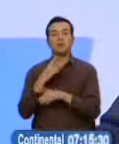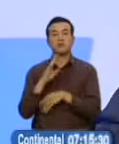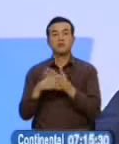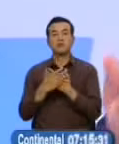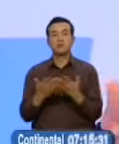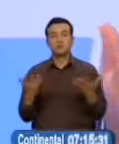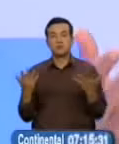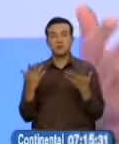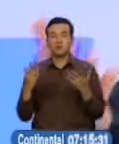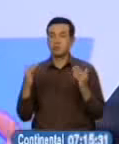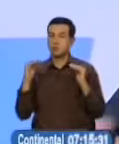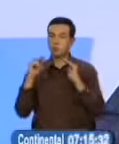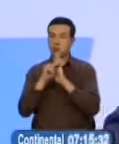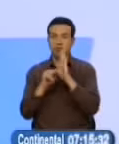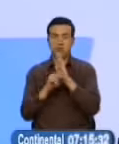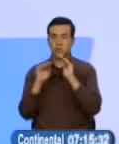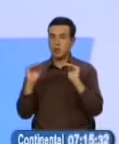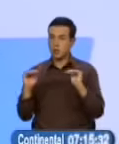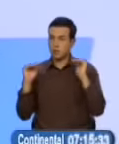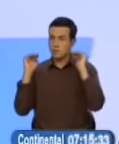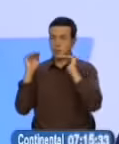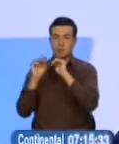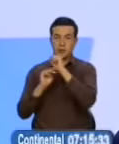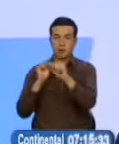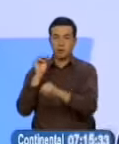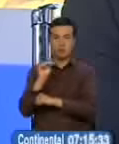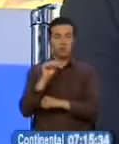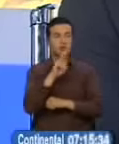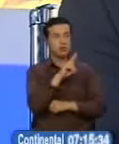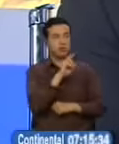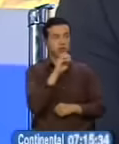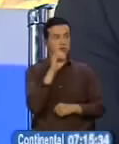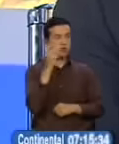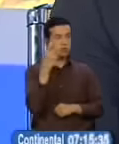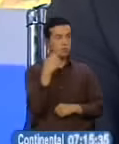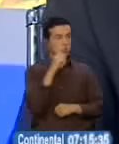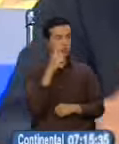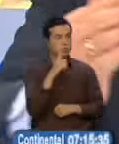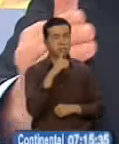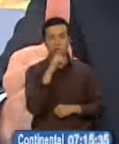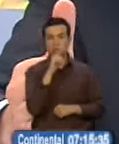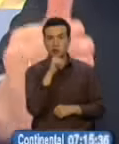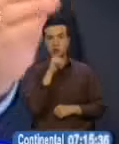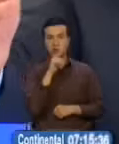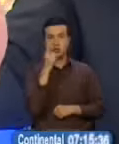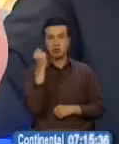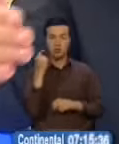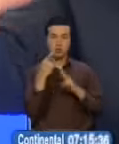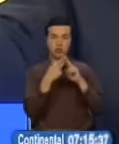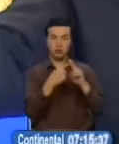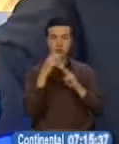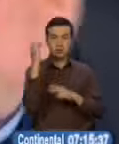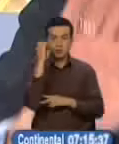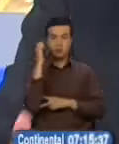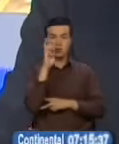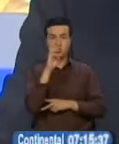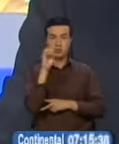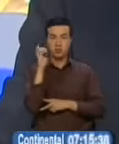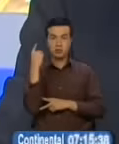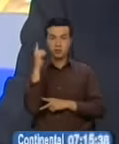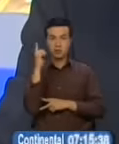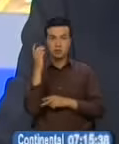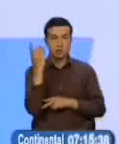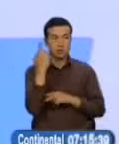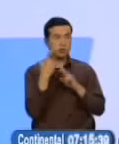a los estándares educativos del milenio. ¿Y estos 200 millones en total salen de estos créditos de contingencia de 600 millones no, que usted